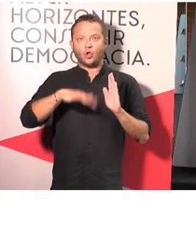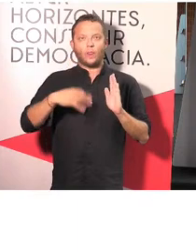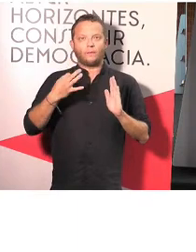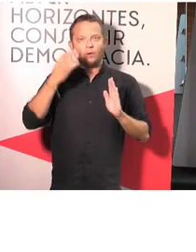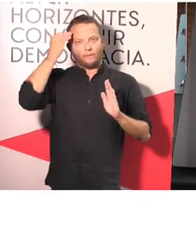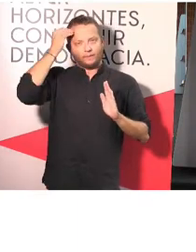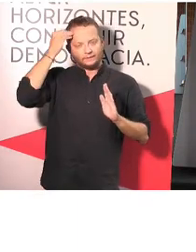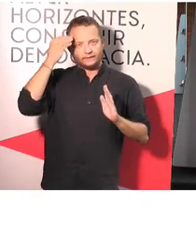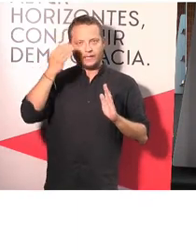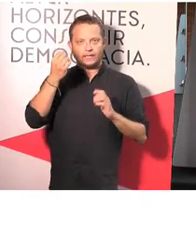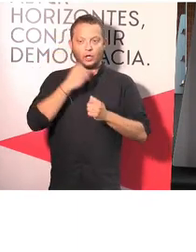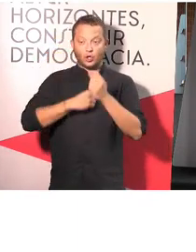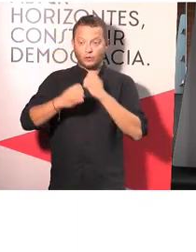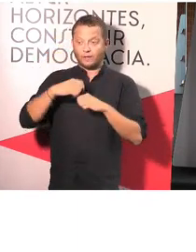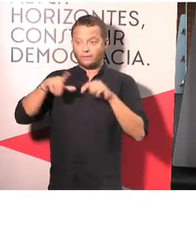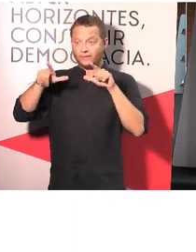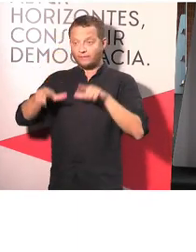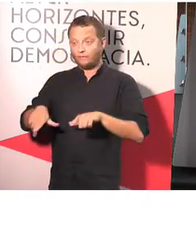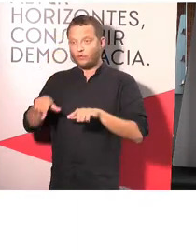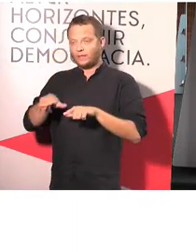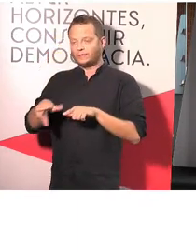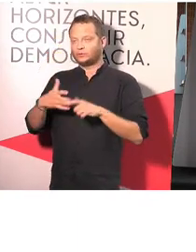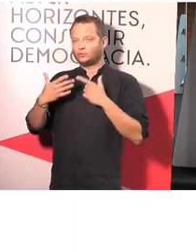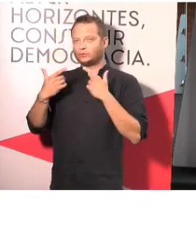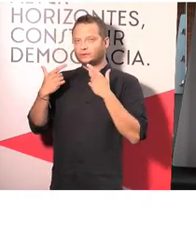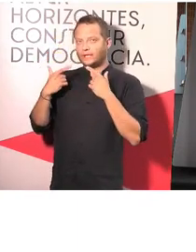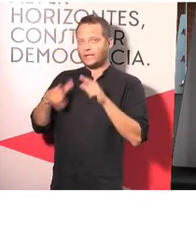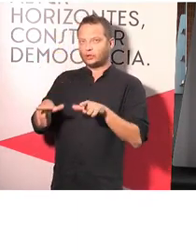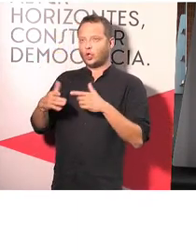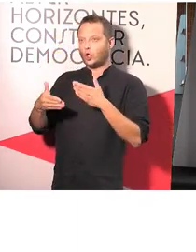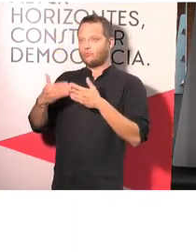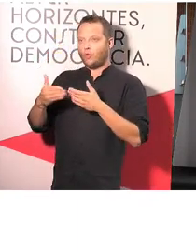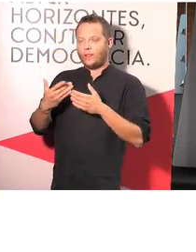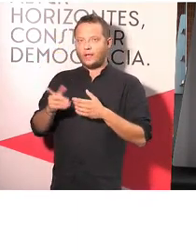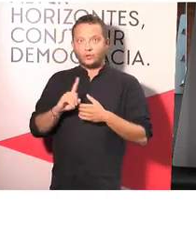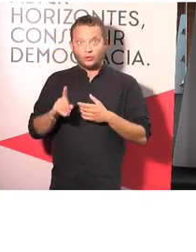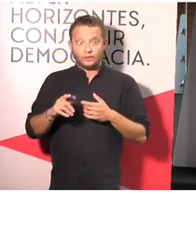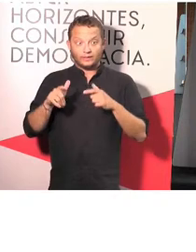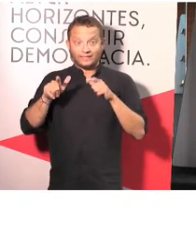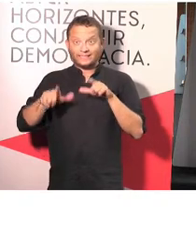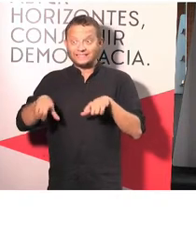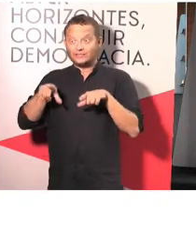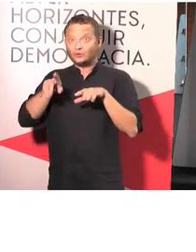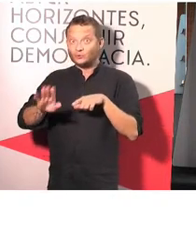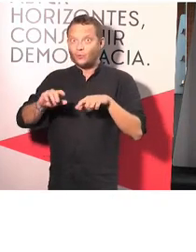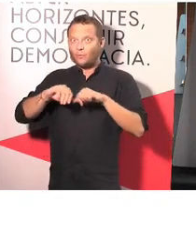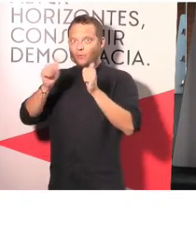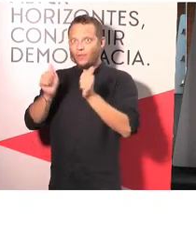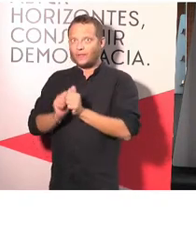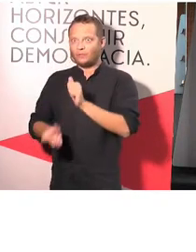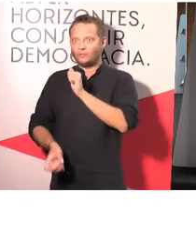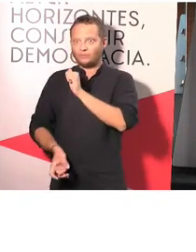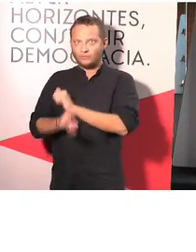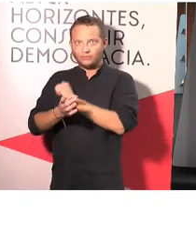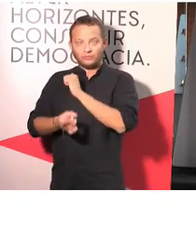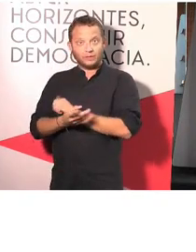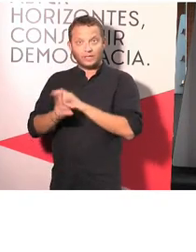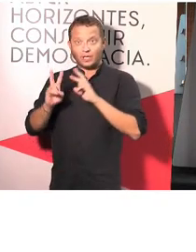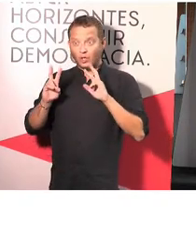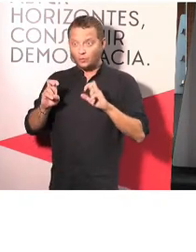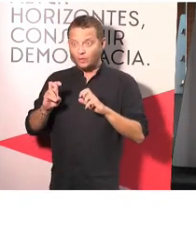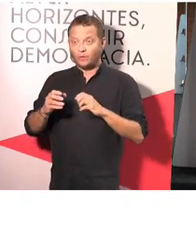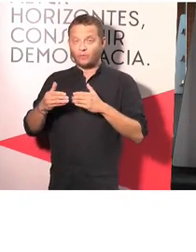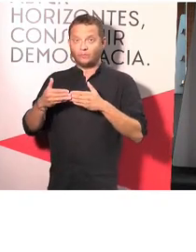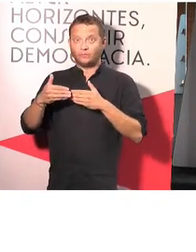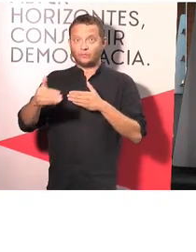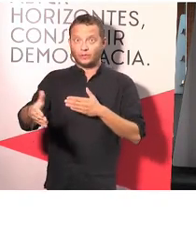pensar la economía de plataforma como una especie de sector, ¿no? Como el sector de la moda, no, es el modelo de producción emergente que